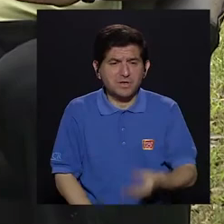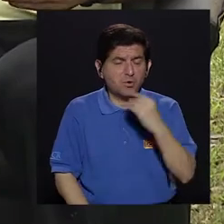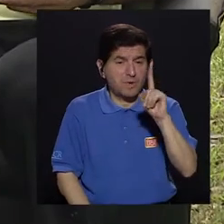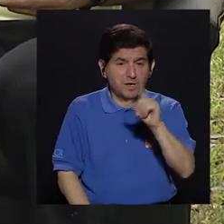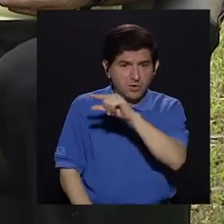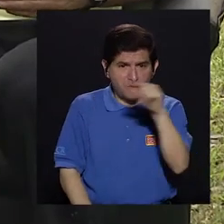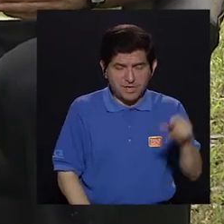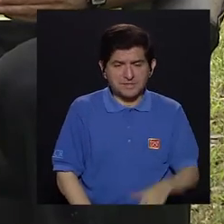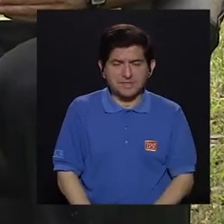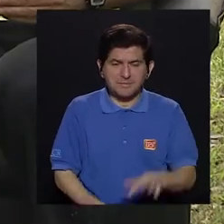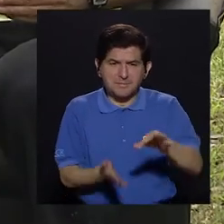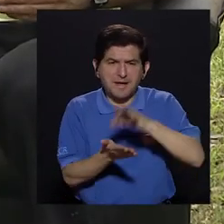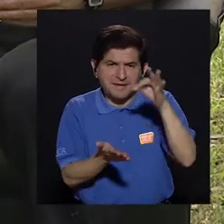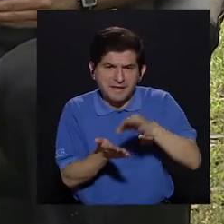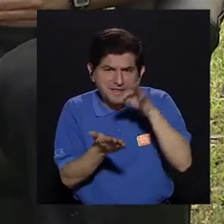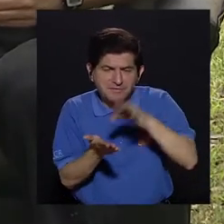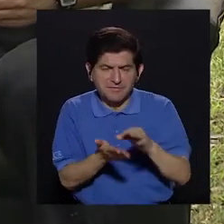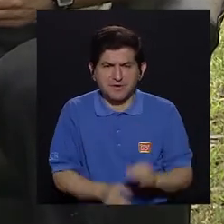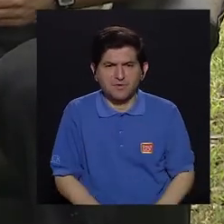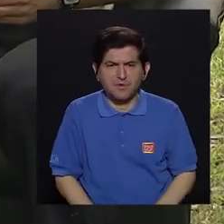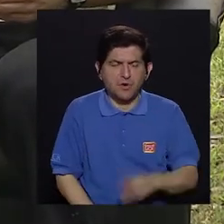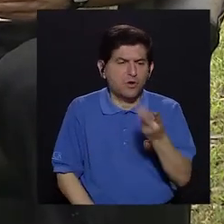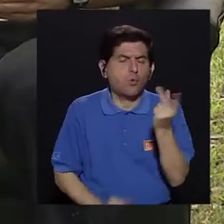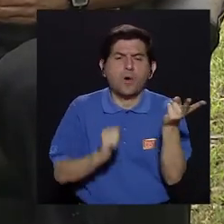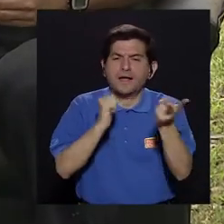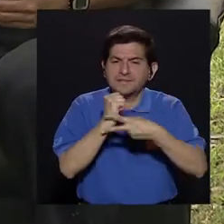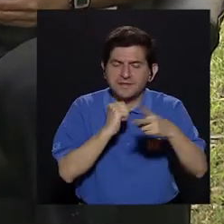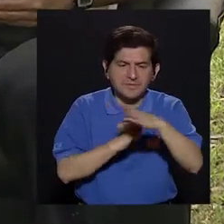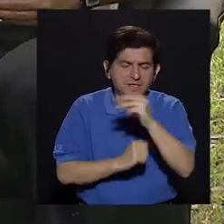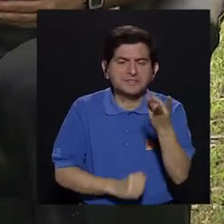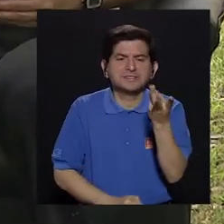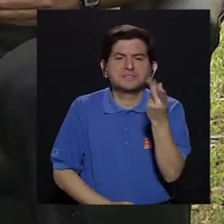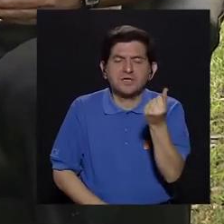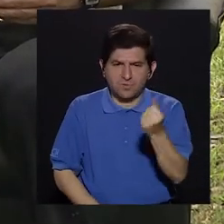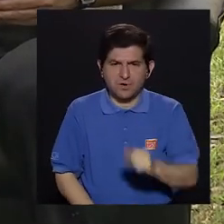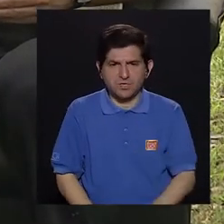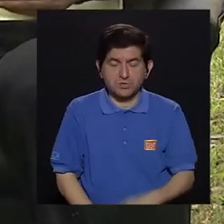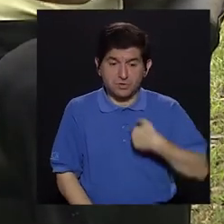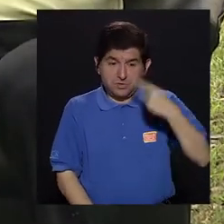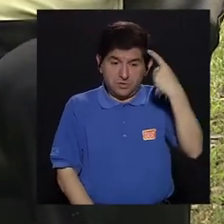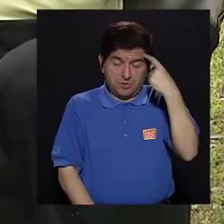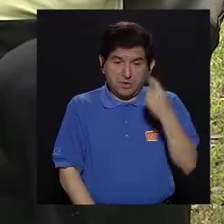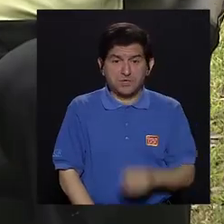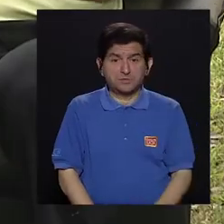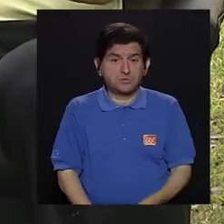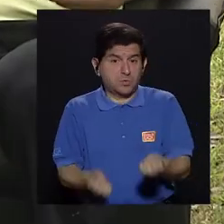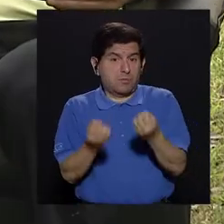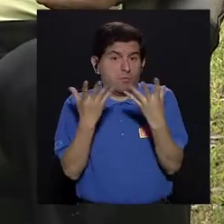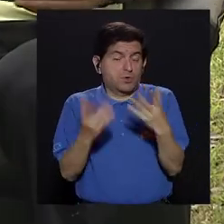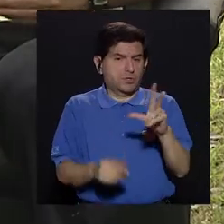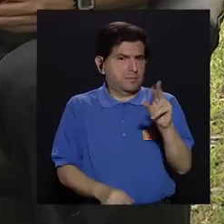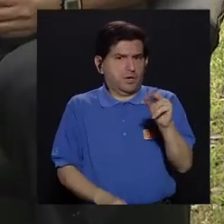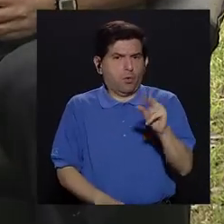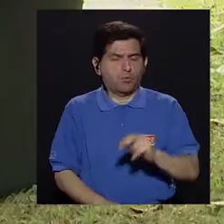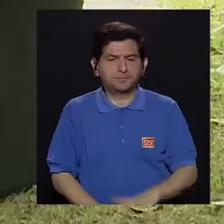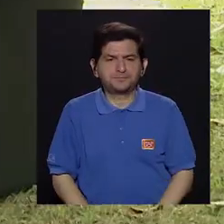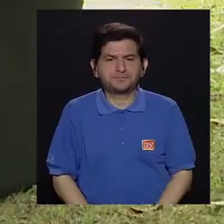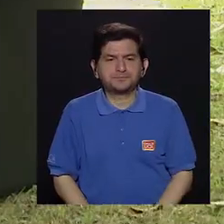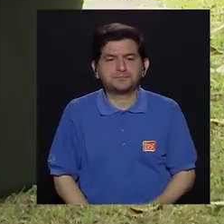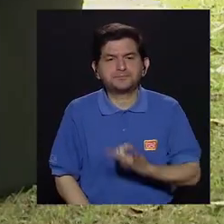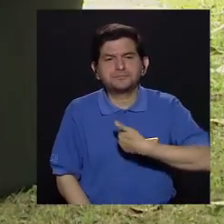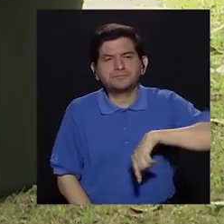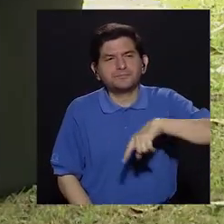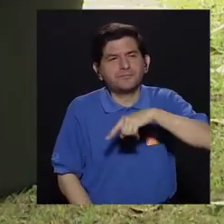comer en una semana de frijoles. ¿Cuántas veces y cuánto es la cantidad? Pues me imagino que un montonón de frijol tampoco, ¿verdad?